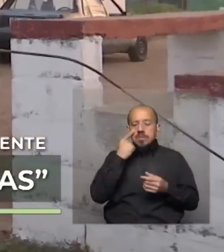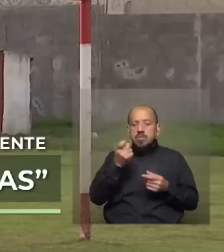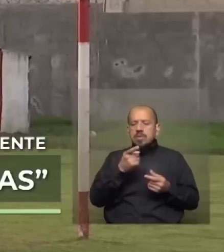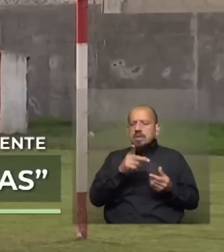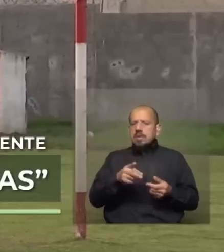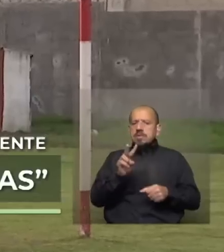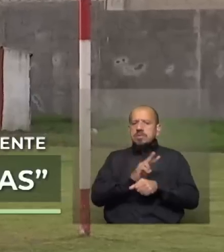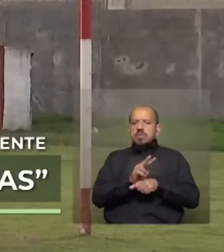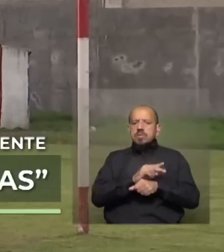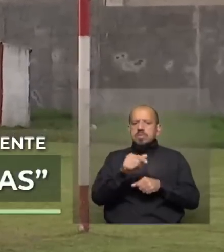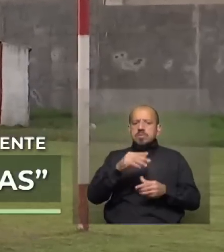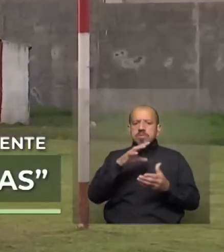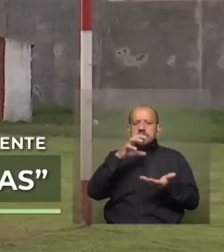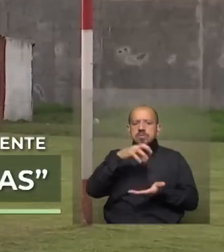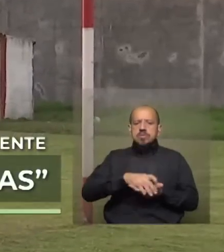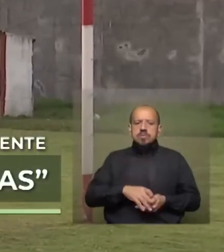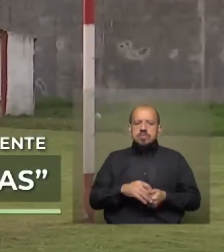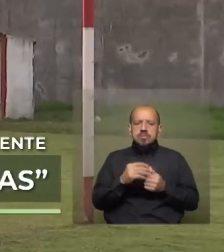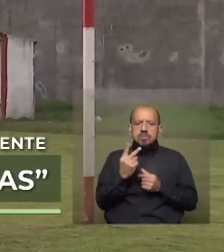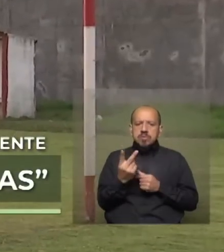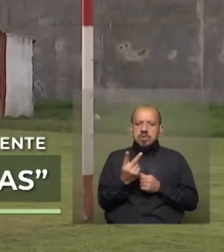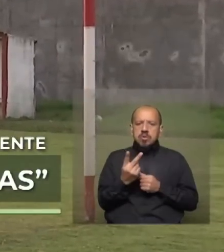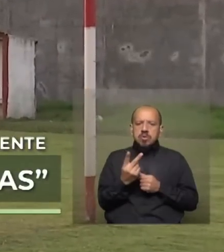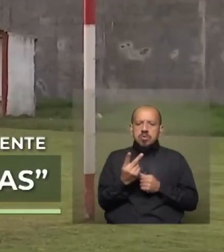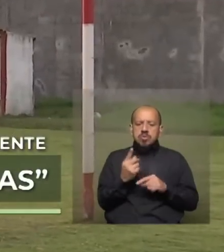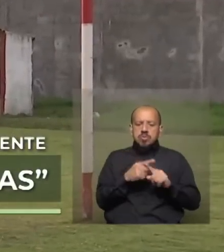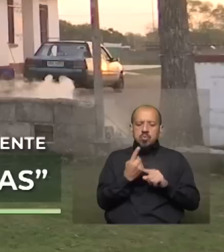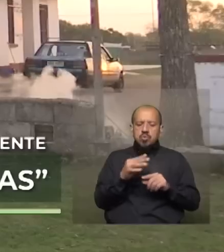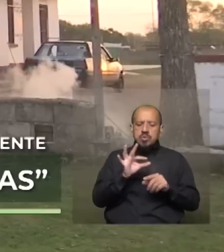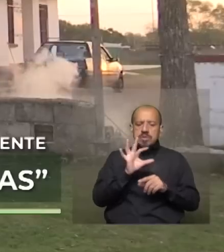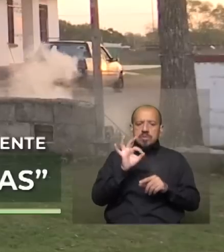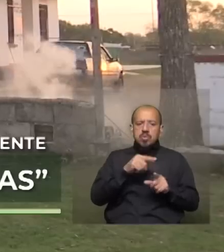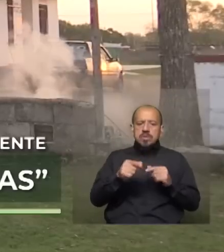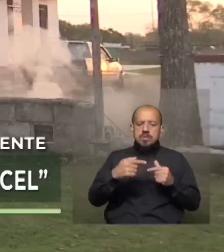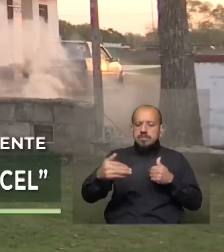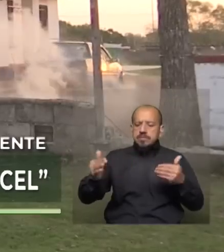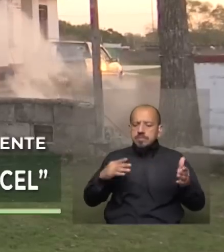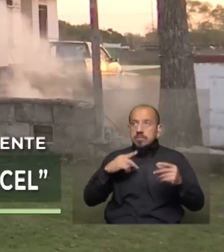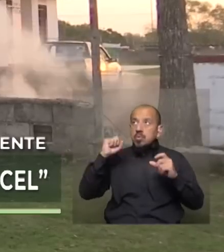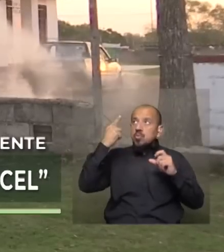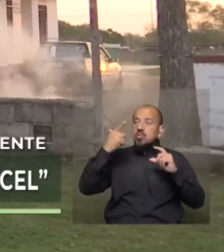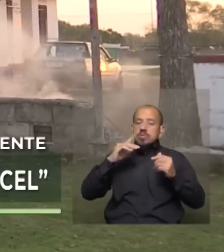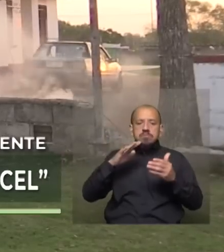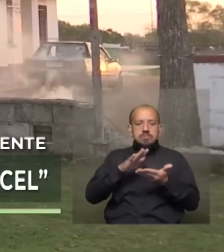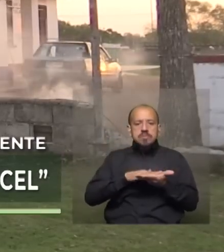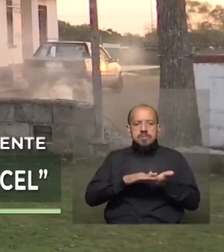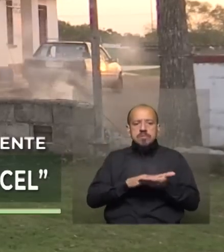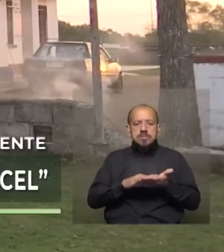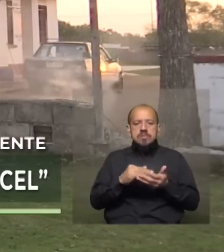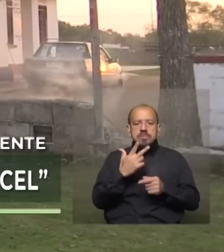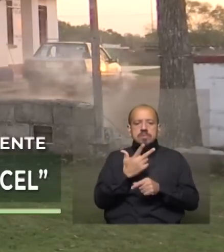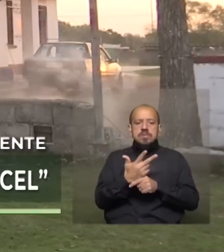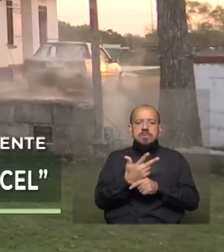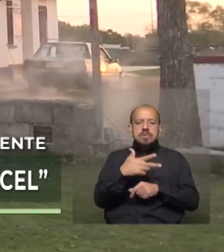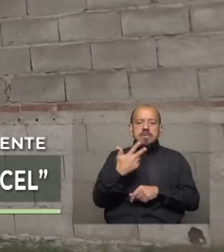con sus calabozos de dos por 150 sin respiración sin luz y hubo de 13 hasta 17